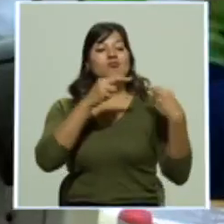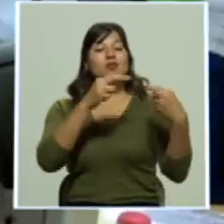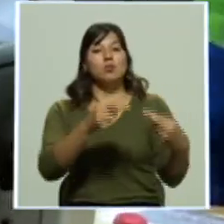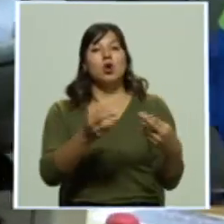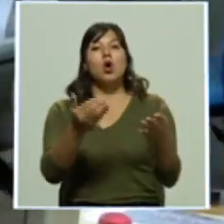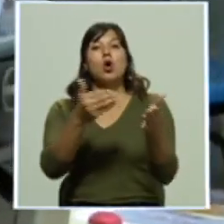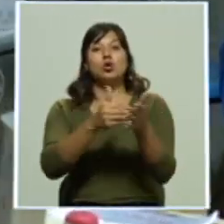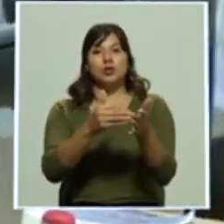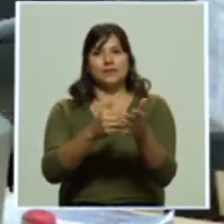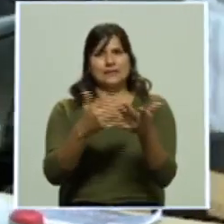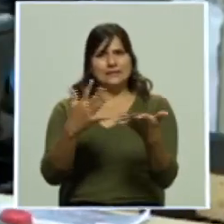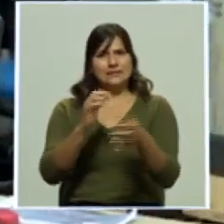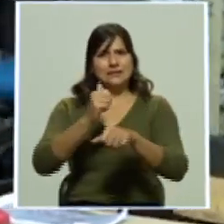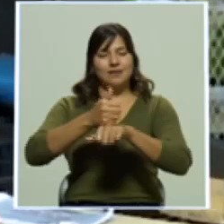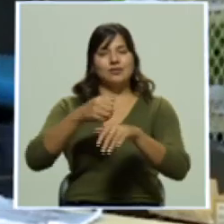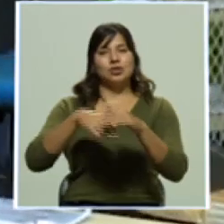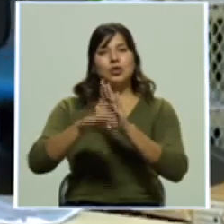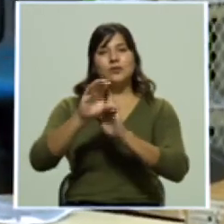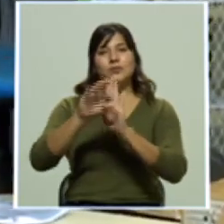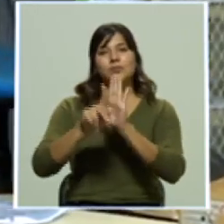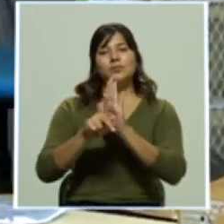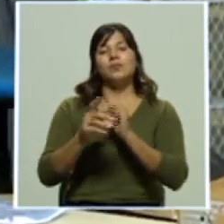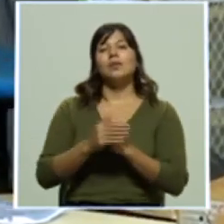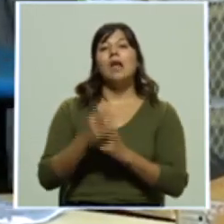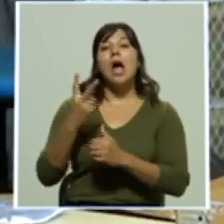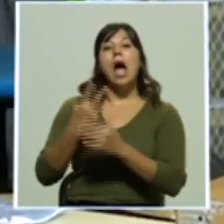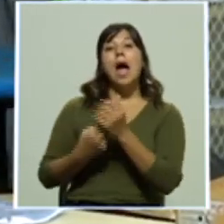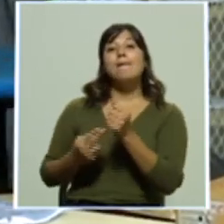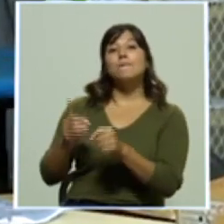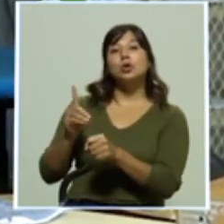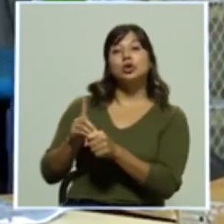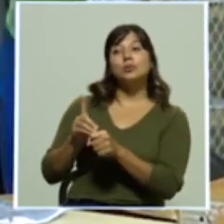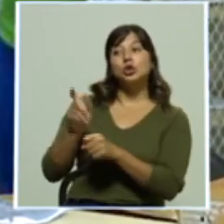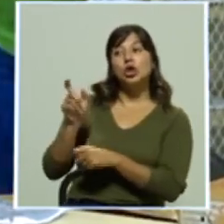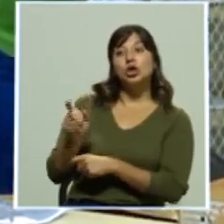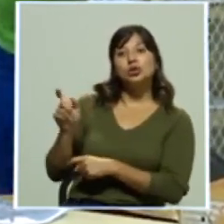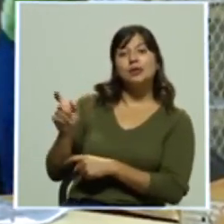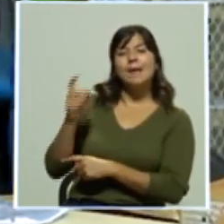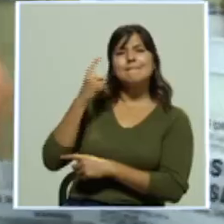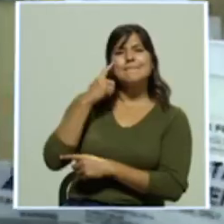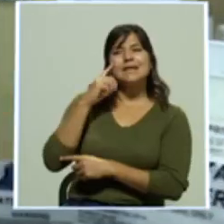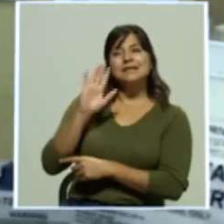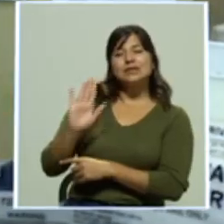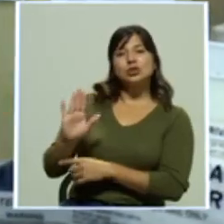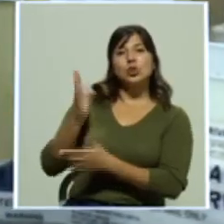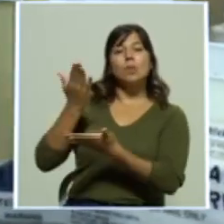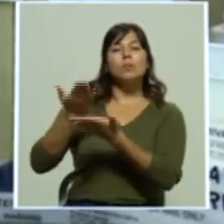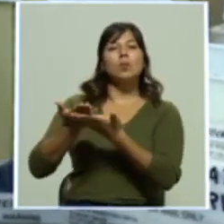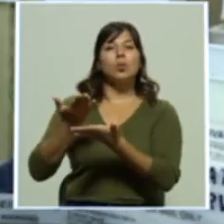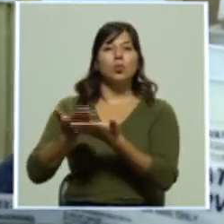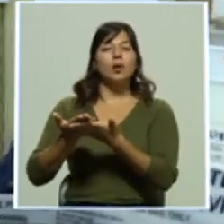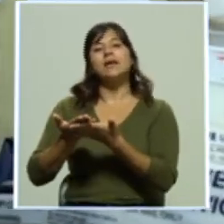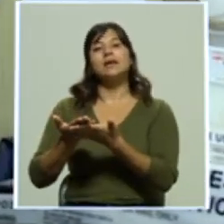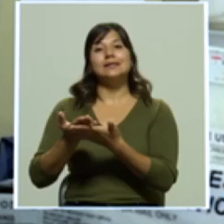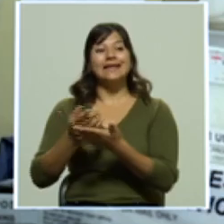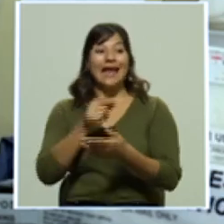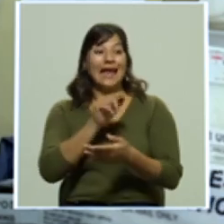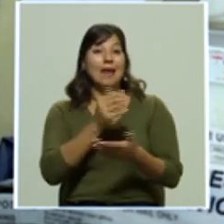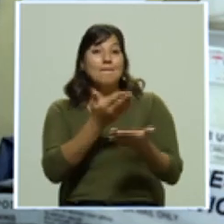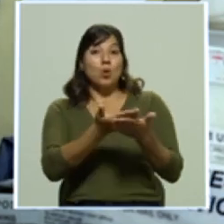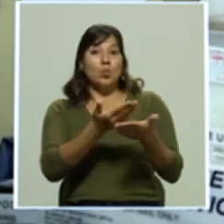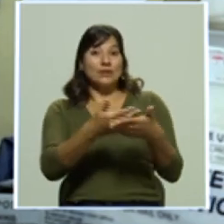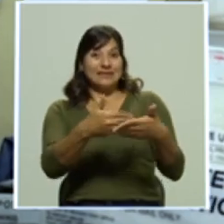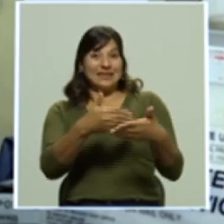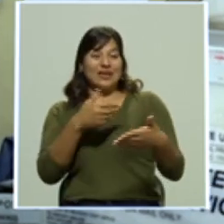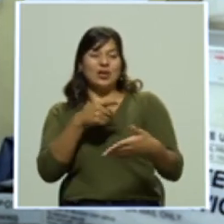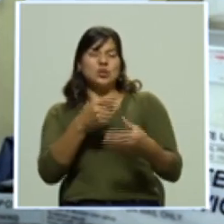nivel constitucional. Ambos legisladores consideran que el texto que ya avanzaría hacia el plenario presenta muchas deficiencias,